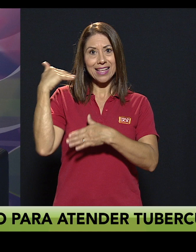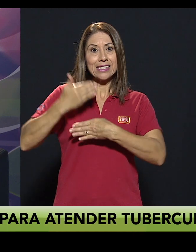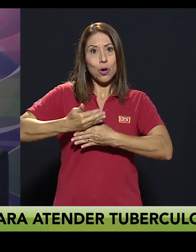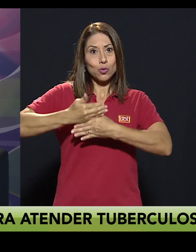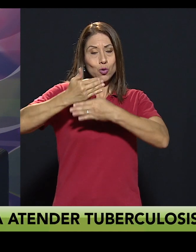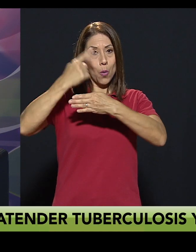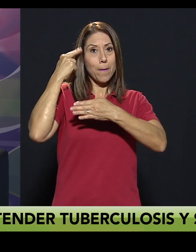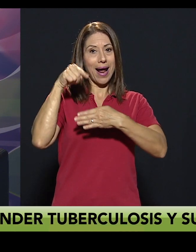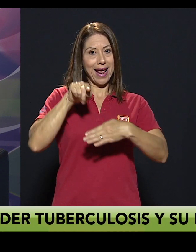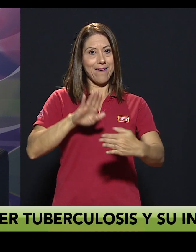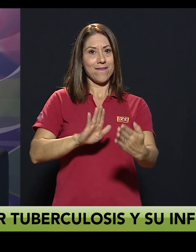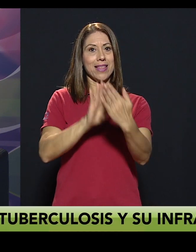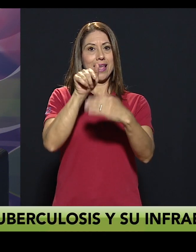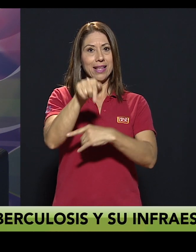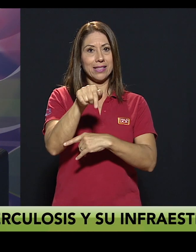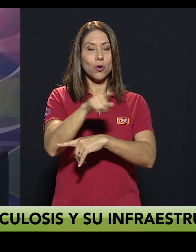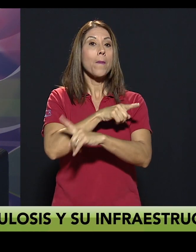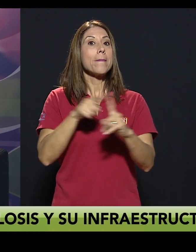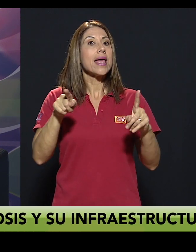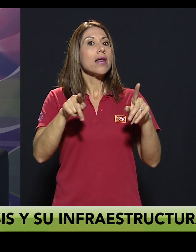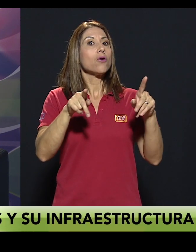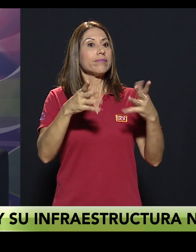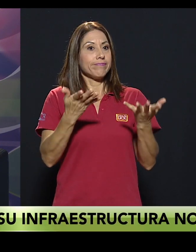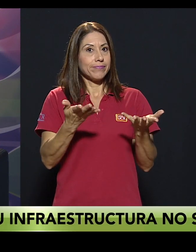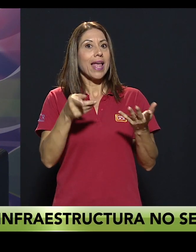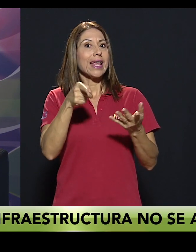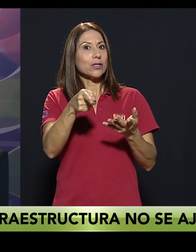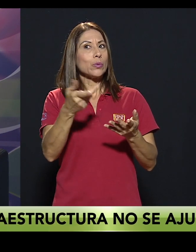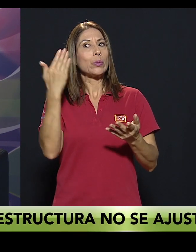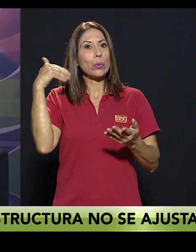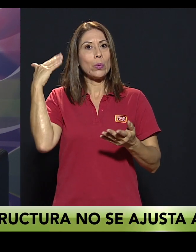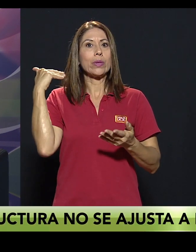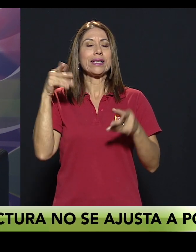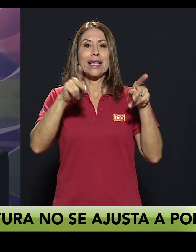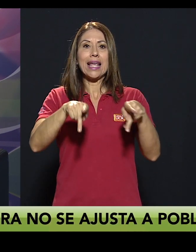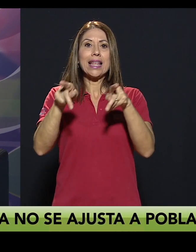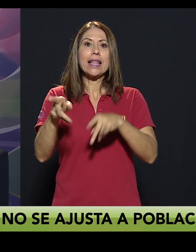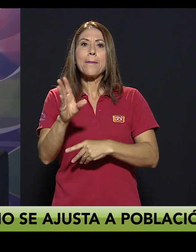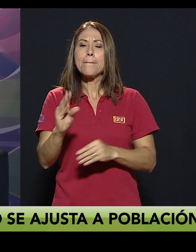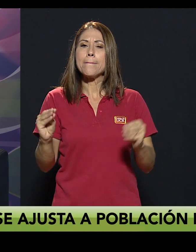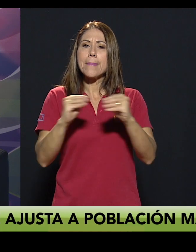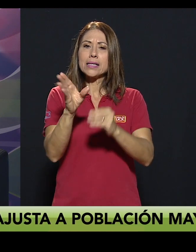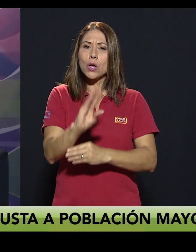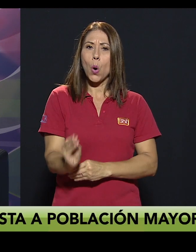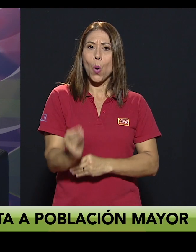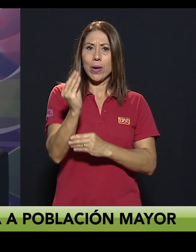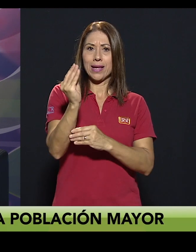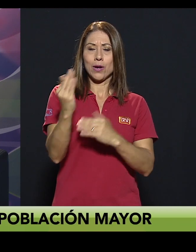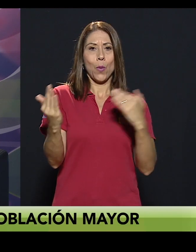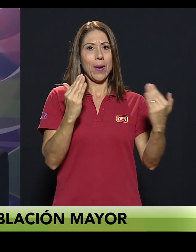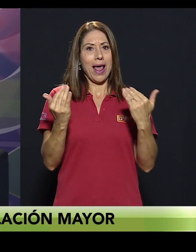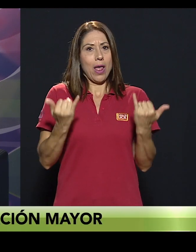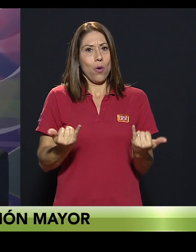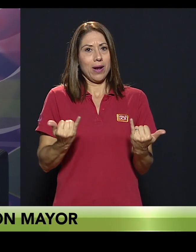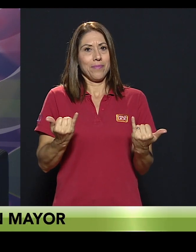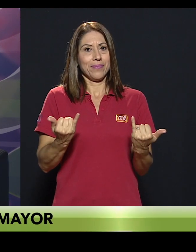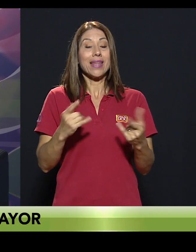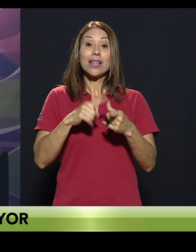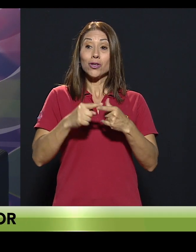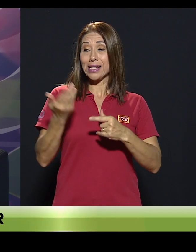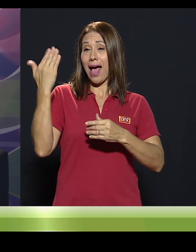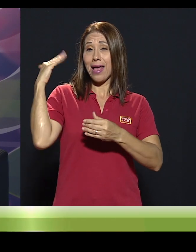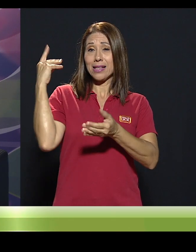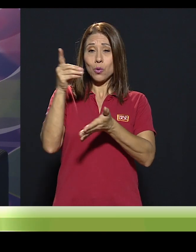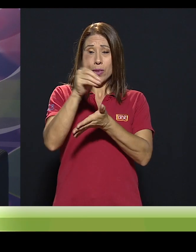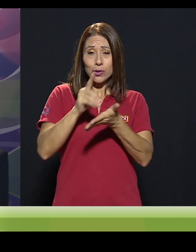eso. Pero era una enfermedad en una población mucho más joven que la de hoy. Entonces su diseño estuvo muy bien para esa